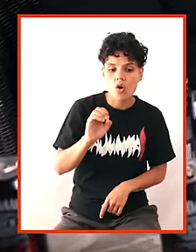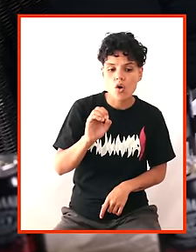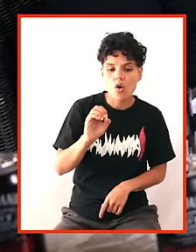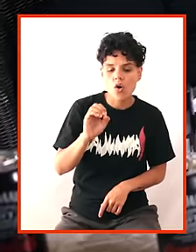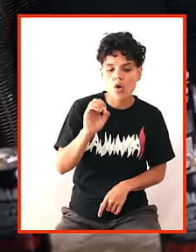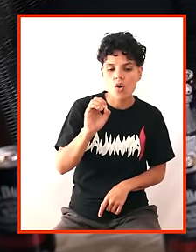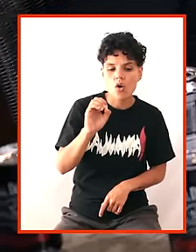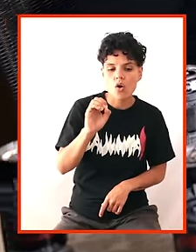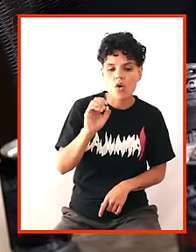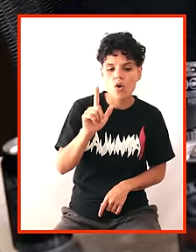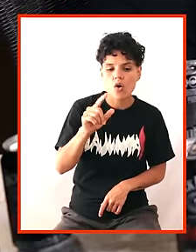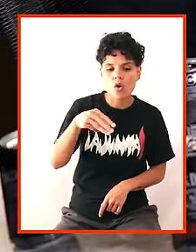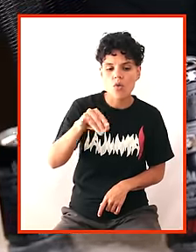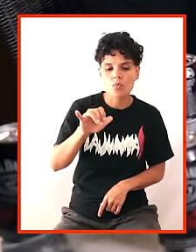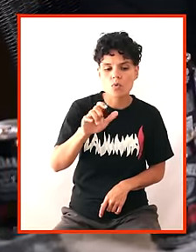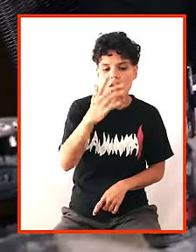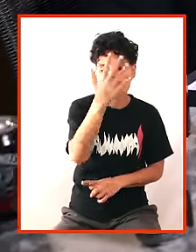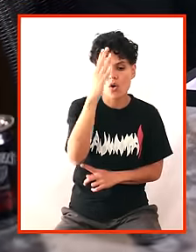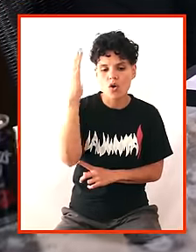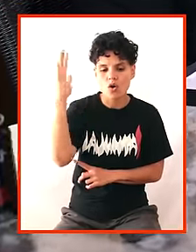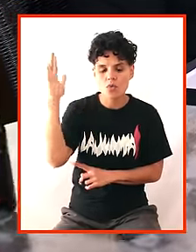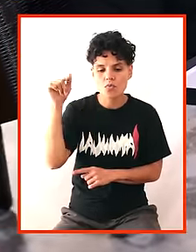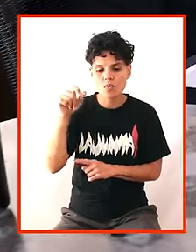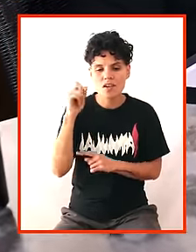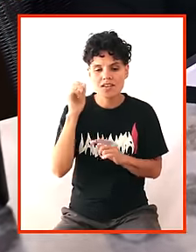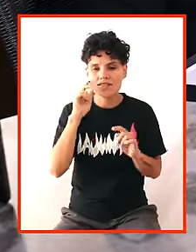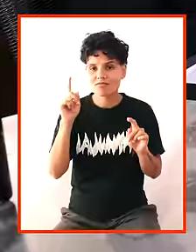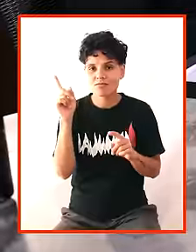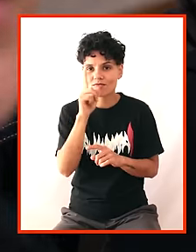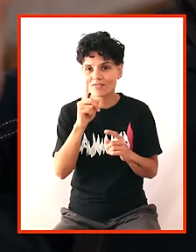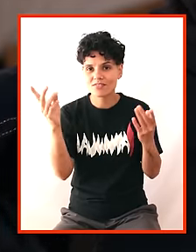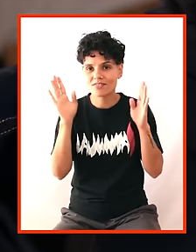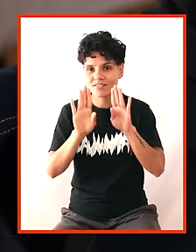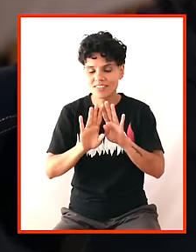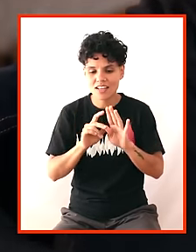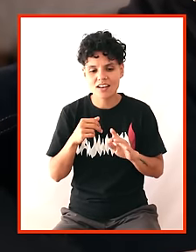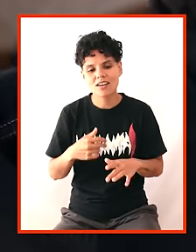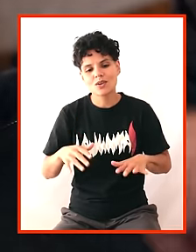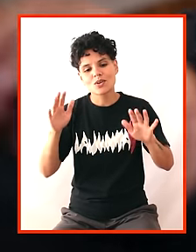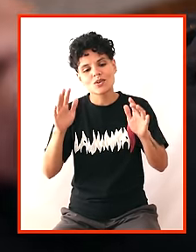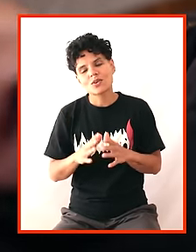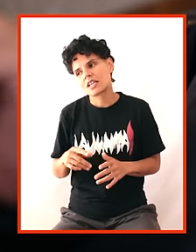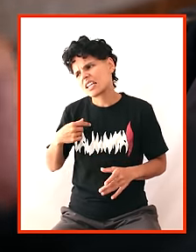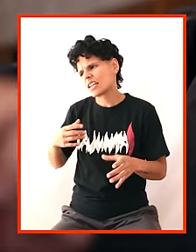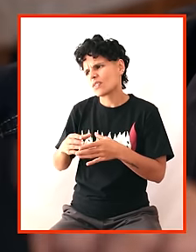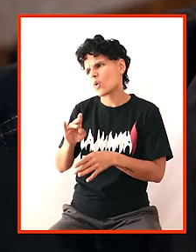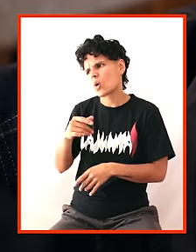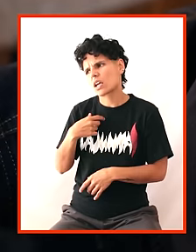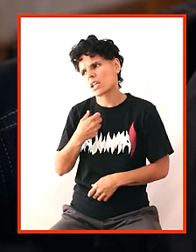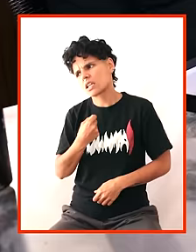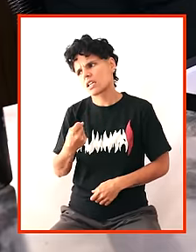ir. ¡Ay, qué fecha! A veces hay que escucharlo. Es que esta Tabaré me tiene esclavizado. Tabaré.